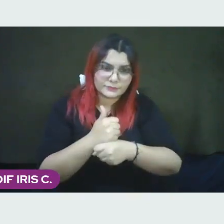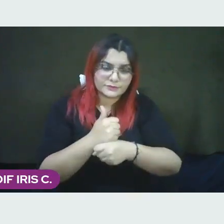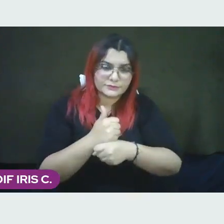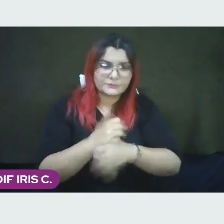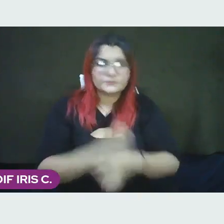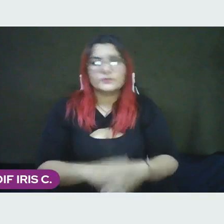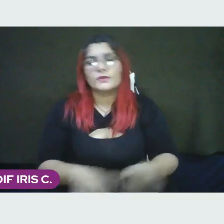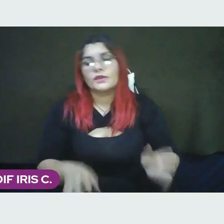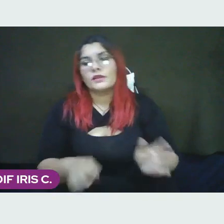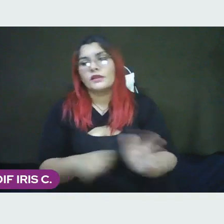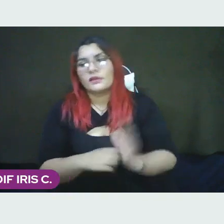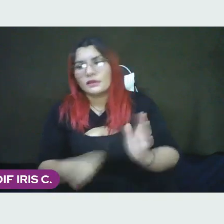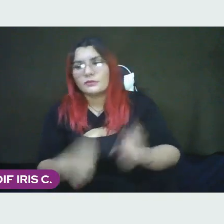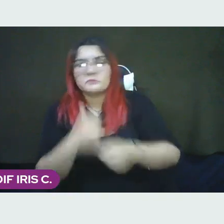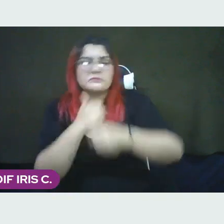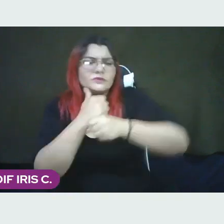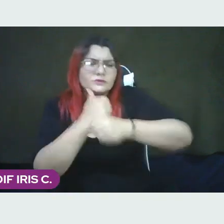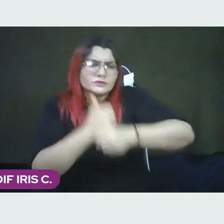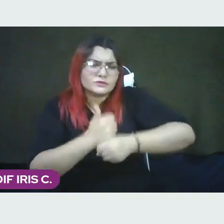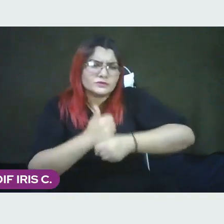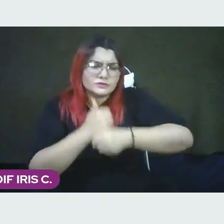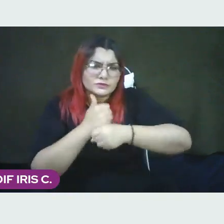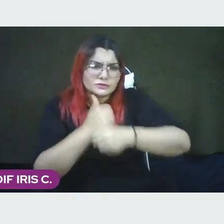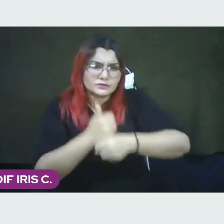algunos fines.